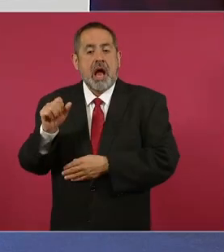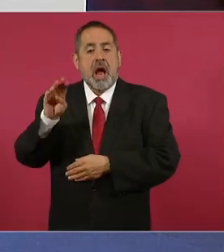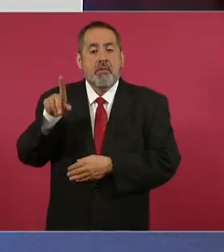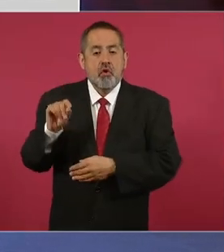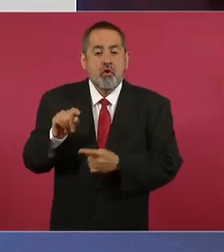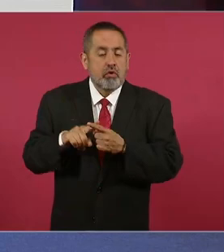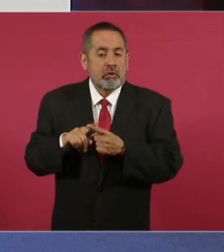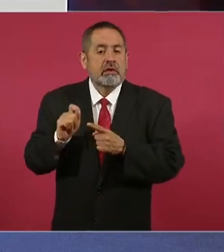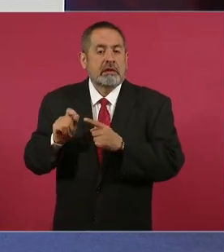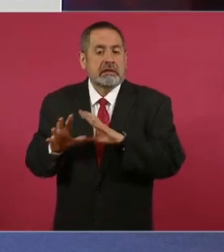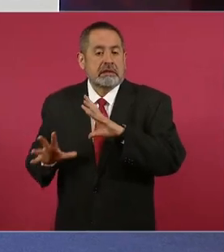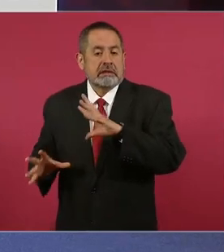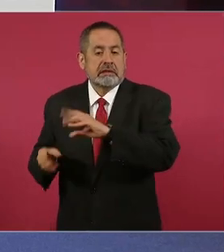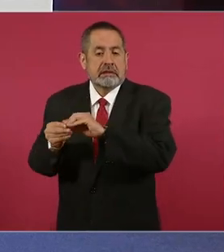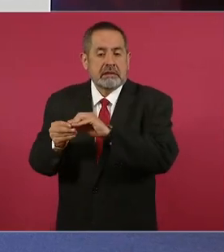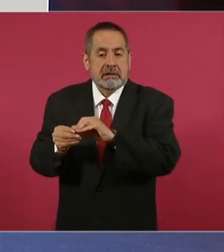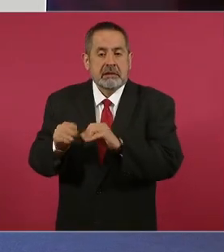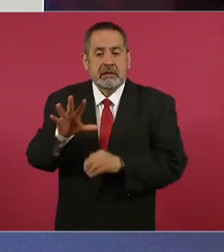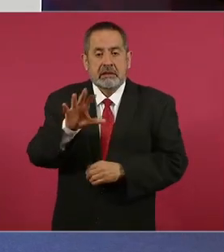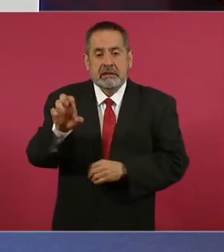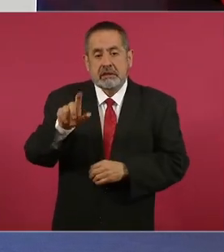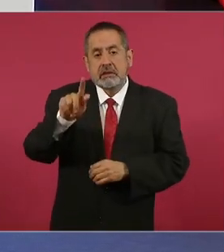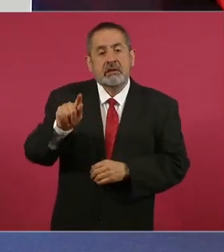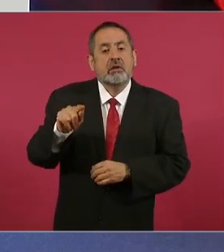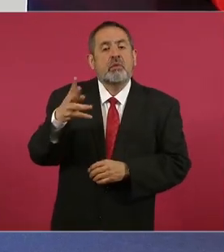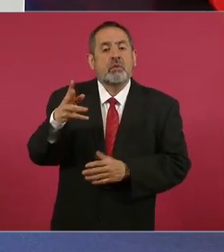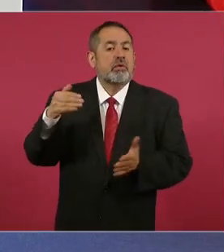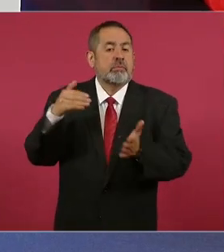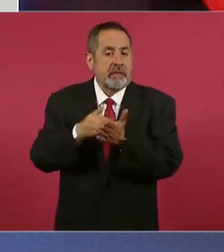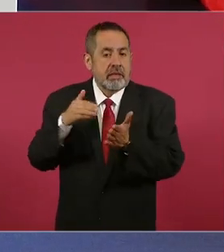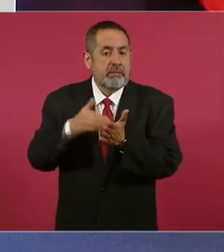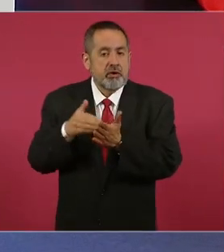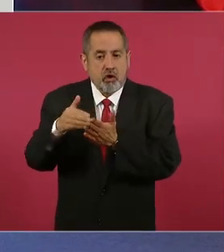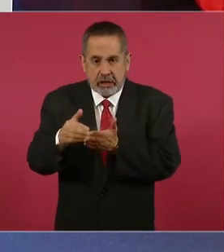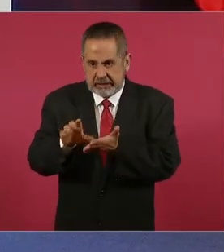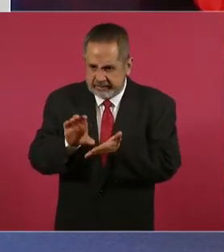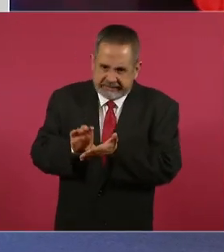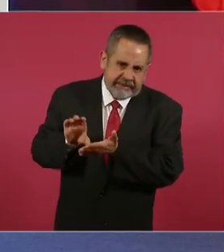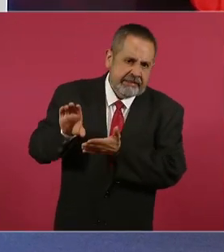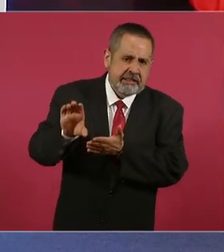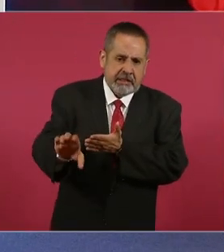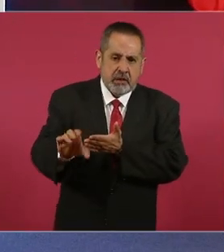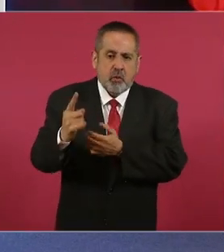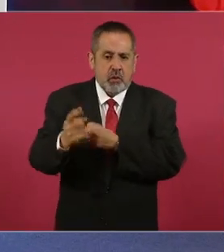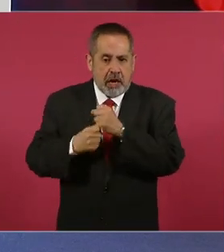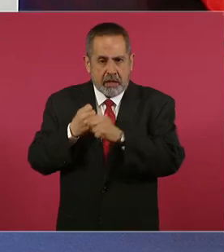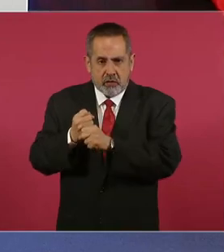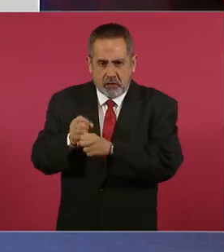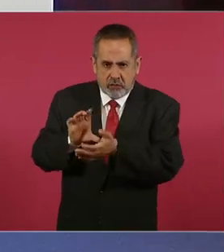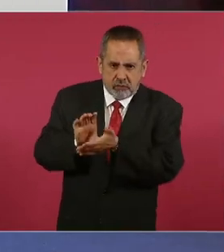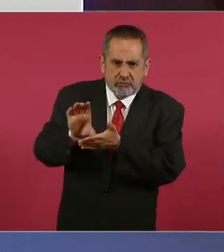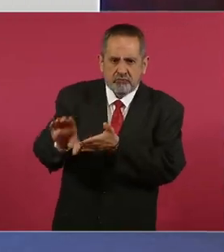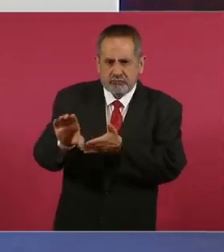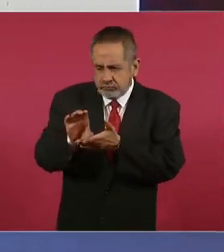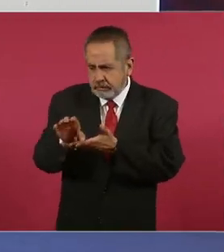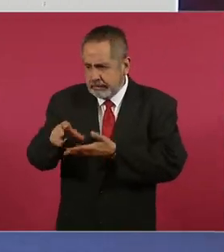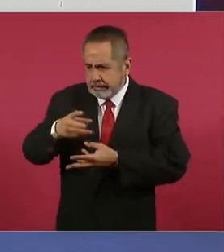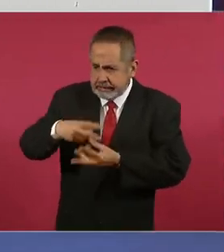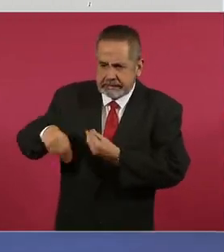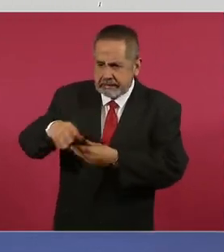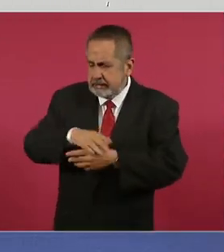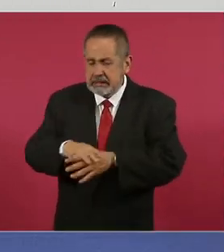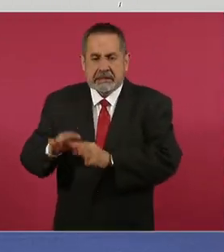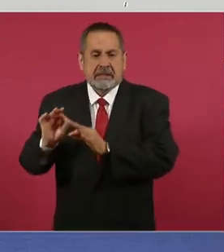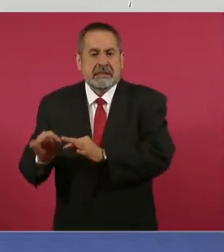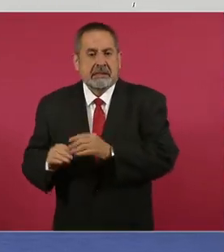Manuel López Obrador, 574 mil millones por año. Se observa